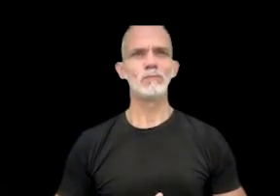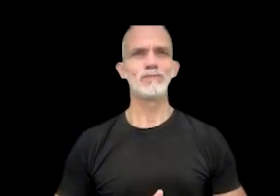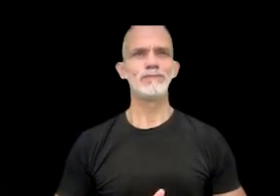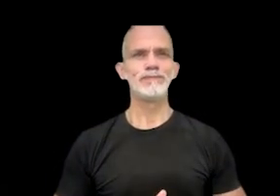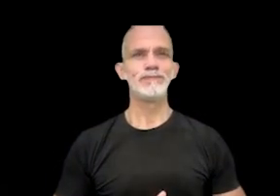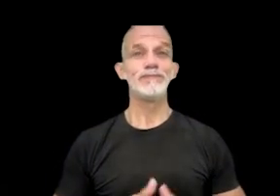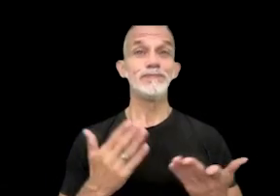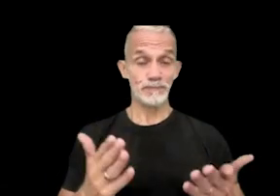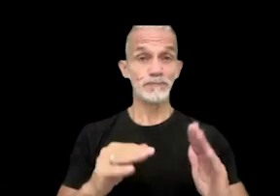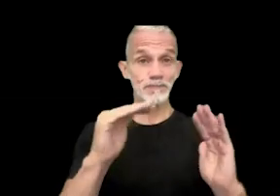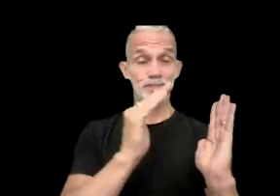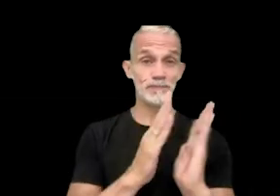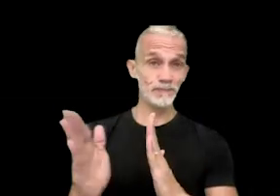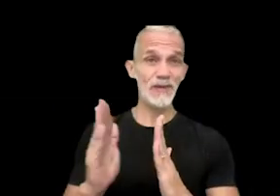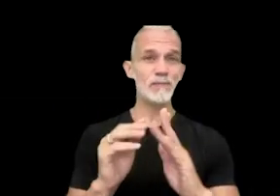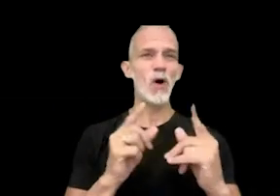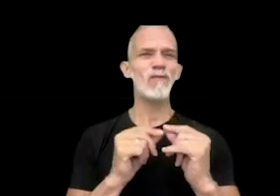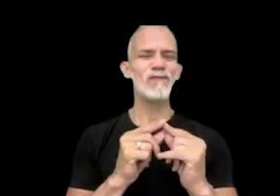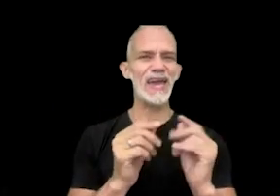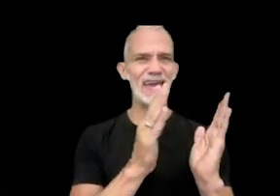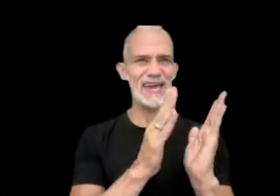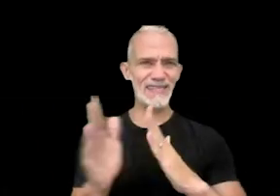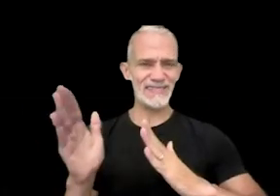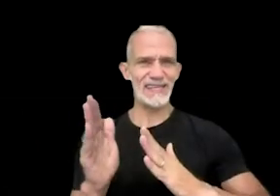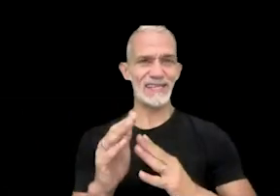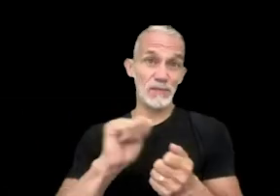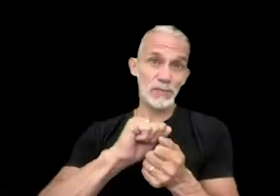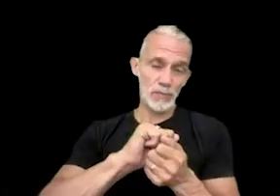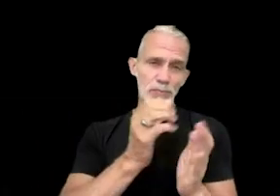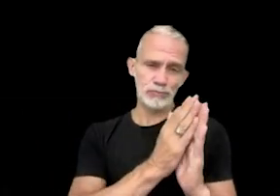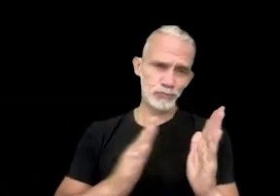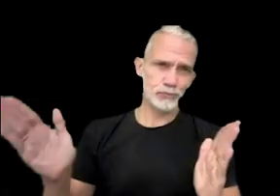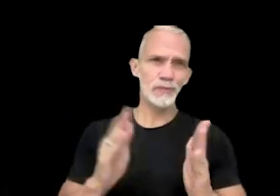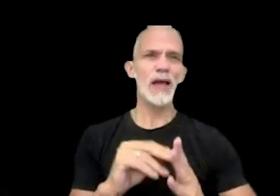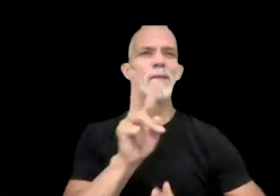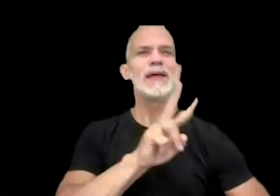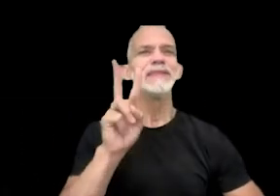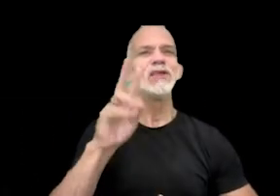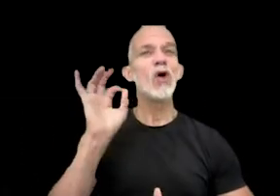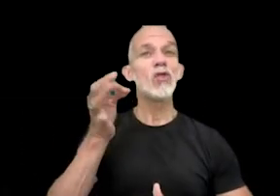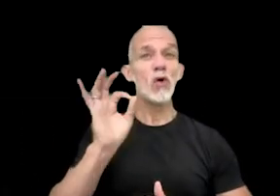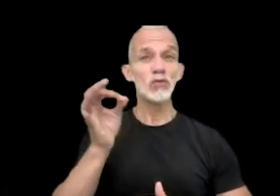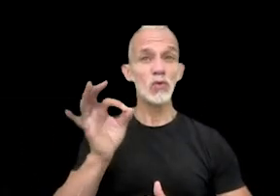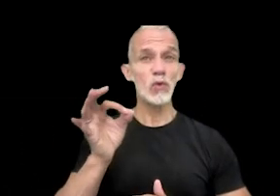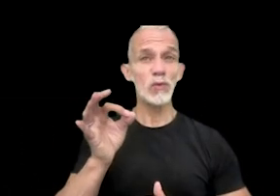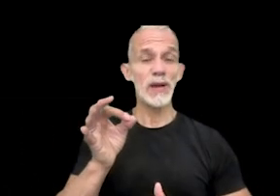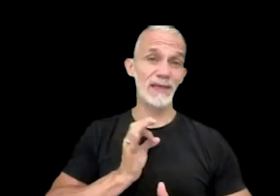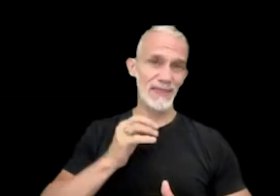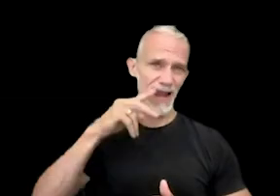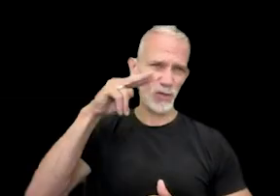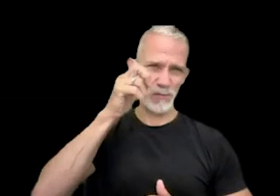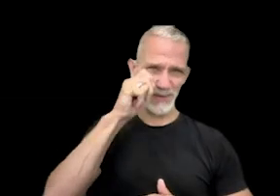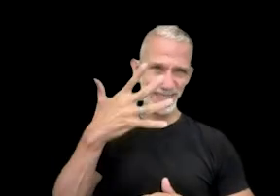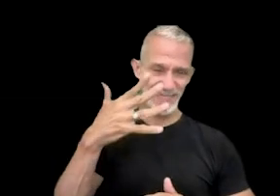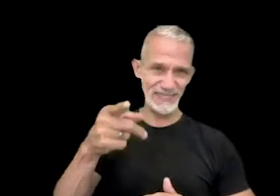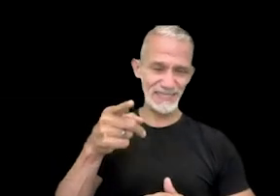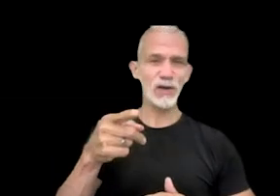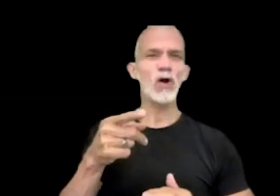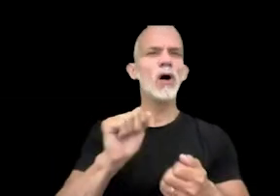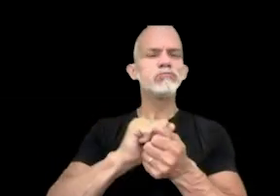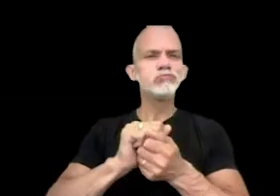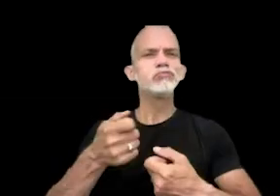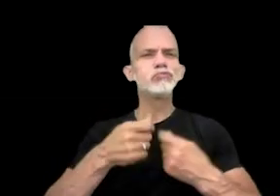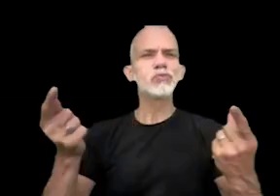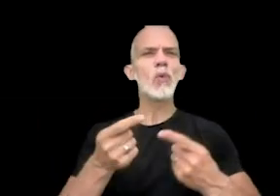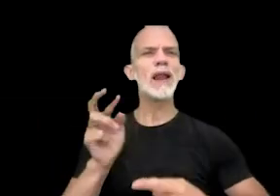Y siguiendo con el orden cronológico de publicaciones, el 22 de octubre del 2025 se publica